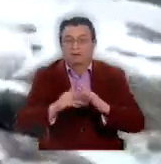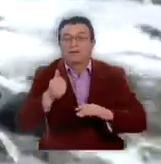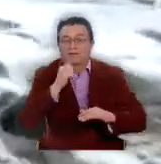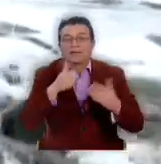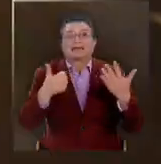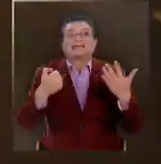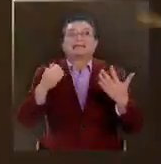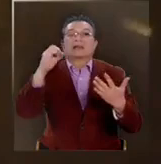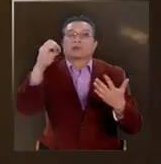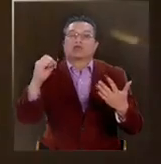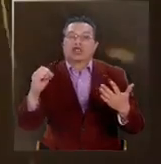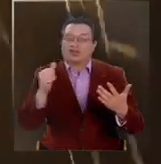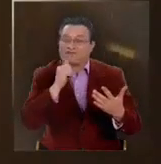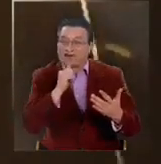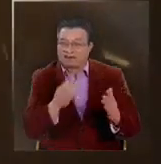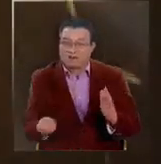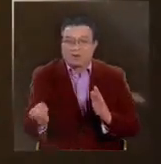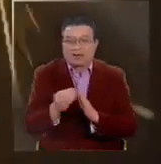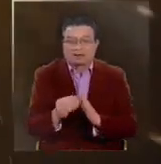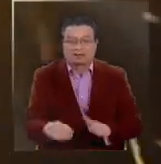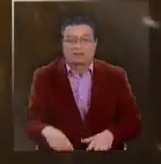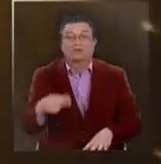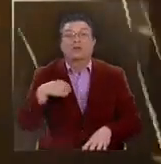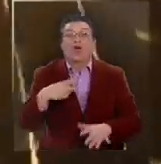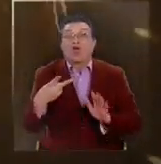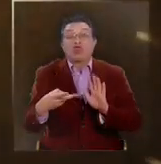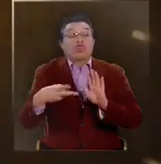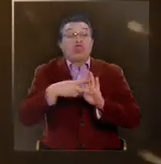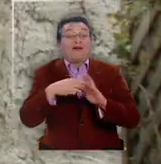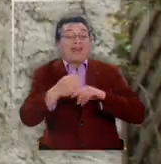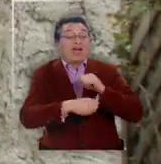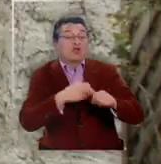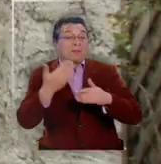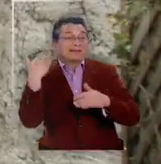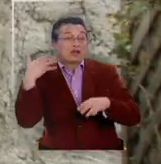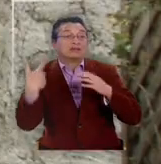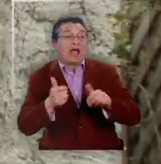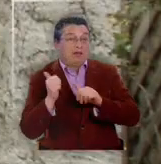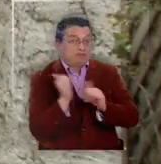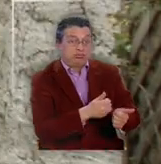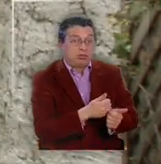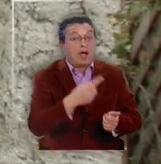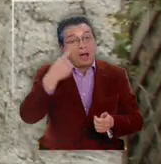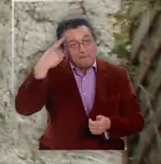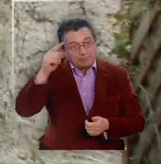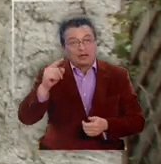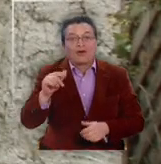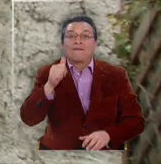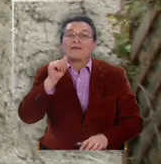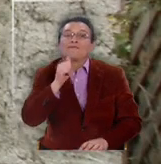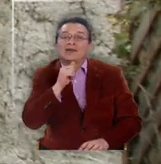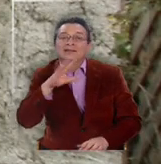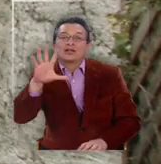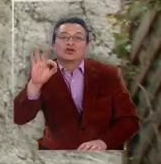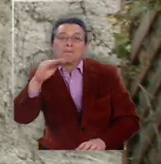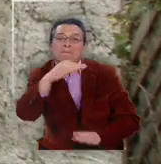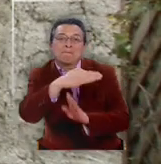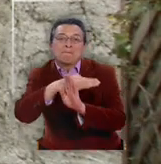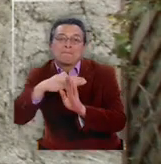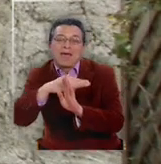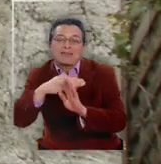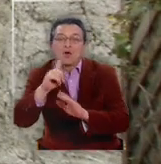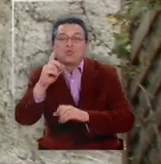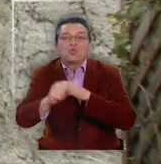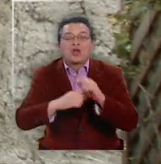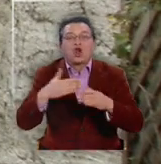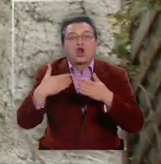del 60%. Estamos el doble de lo que había el año pasado a esta fecha, pero todavía estamos la mitad de lo que se debería ser un año normal. Así